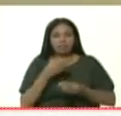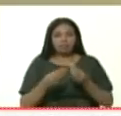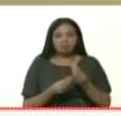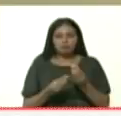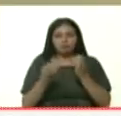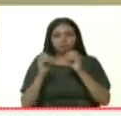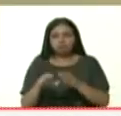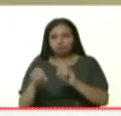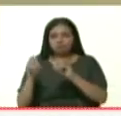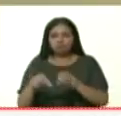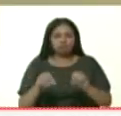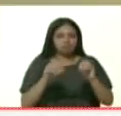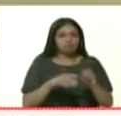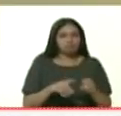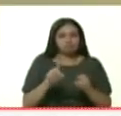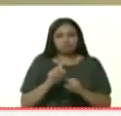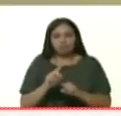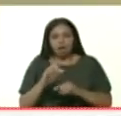postergados,